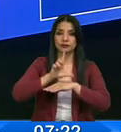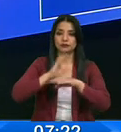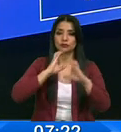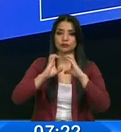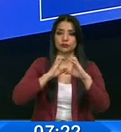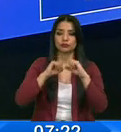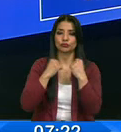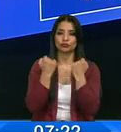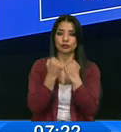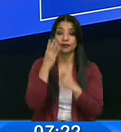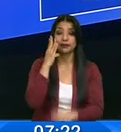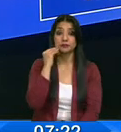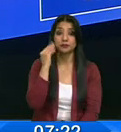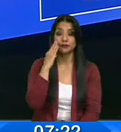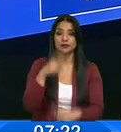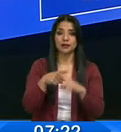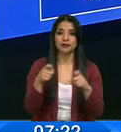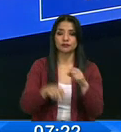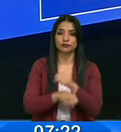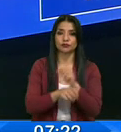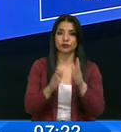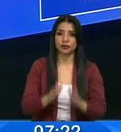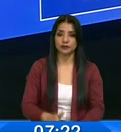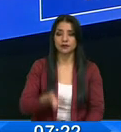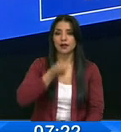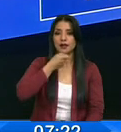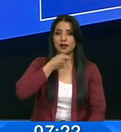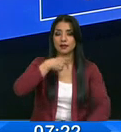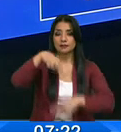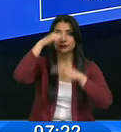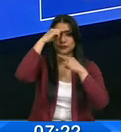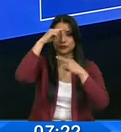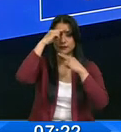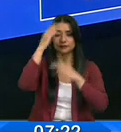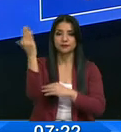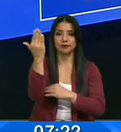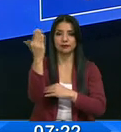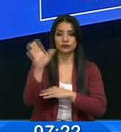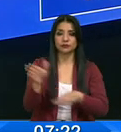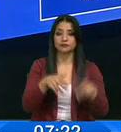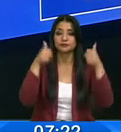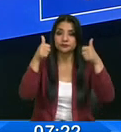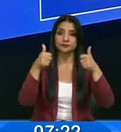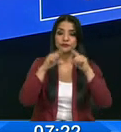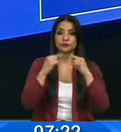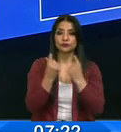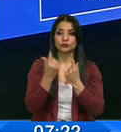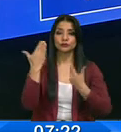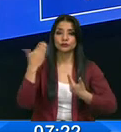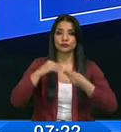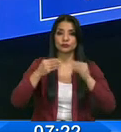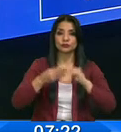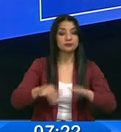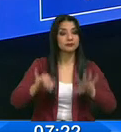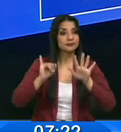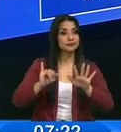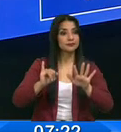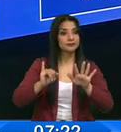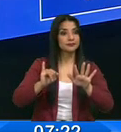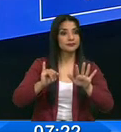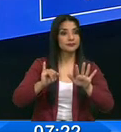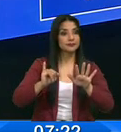comunicación social, experiencia exfutbolista, presentador de noticias de televisión, candidato por el Partido Social Cristiano, Madera de